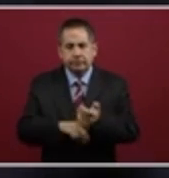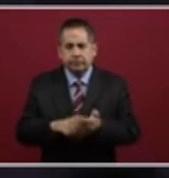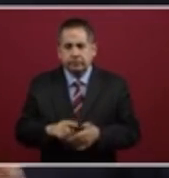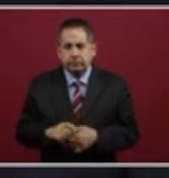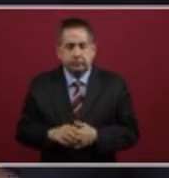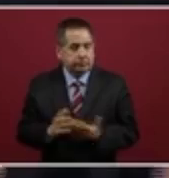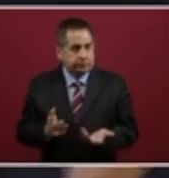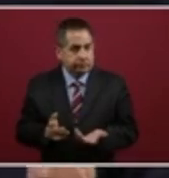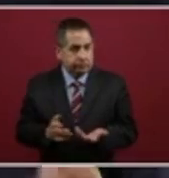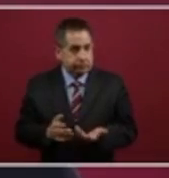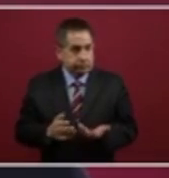cuando se requiera.